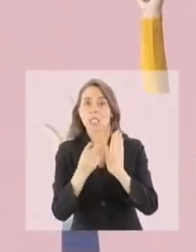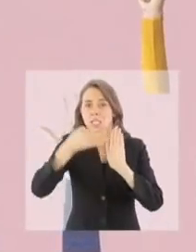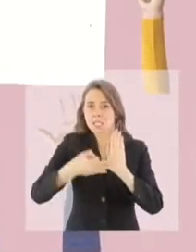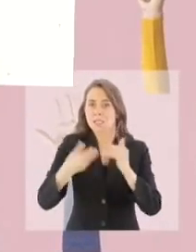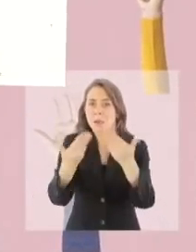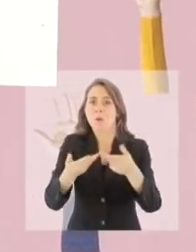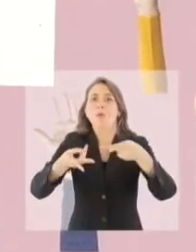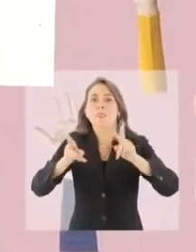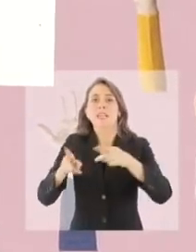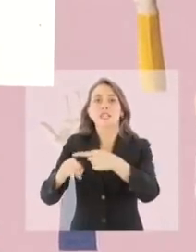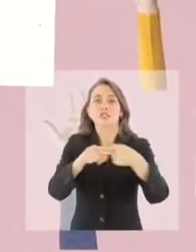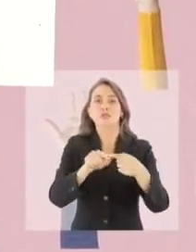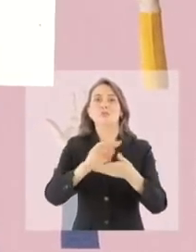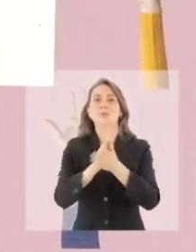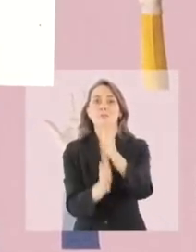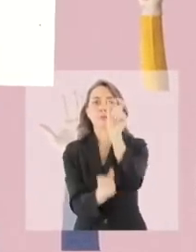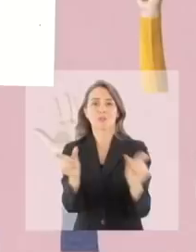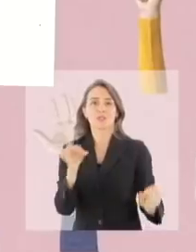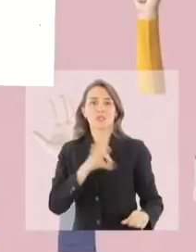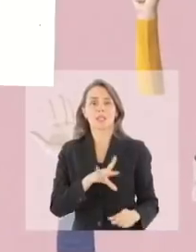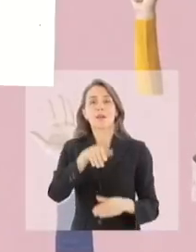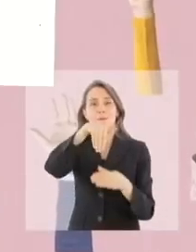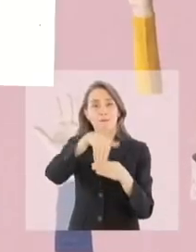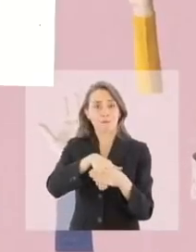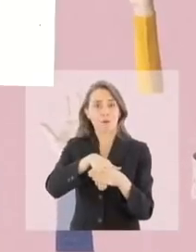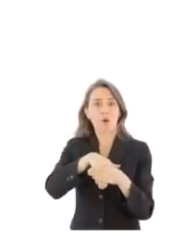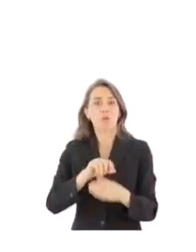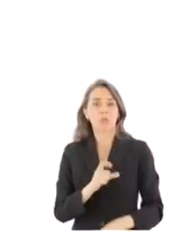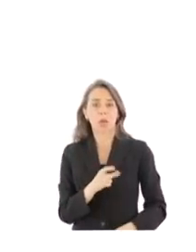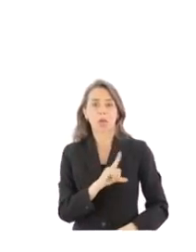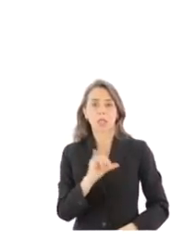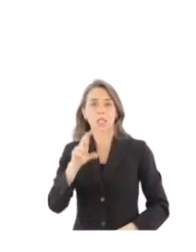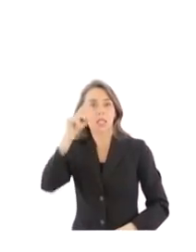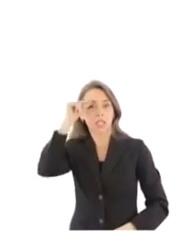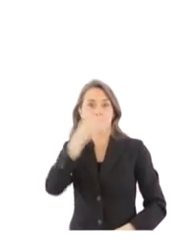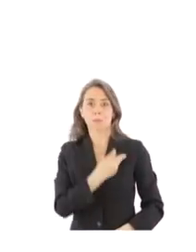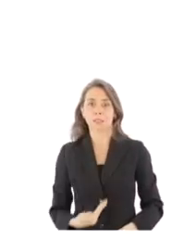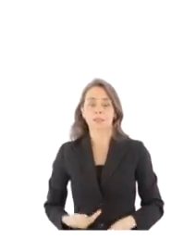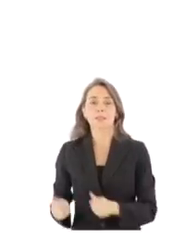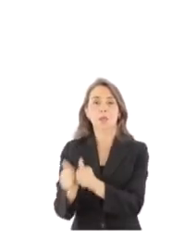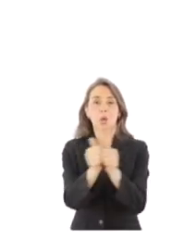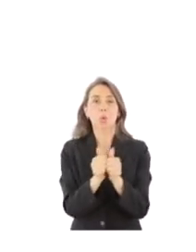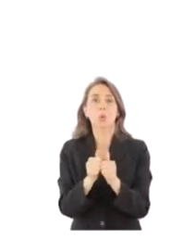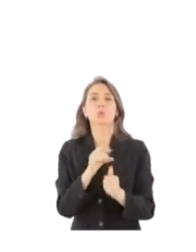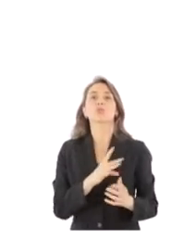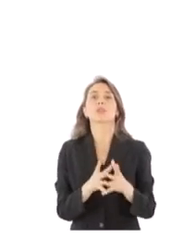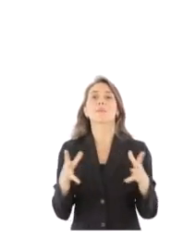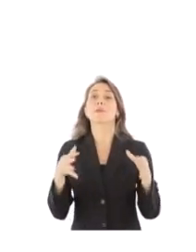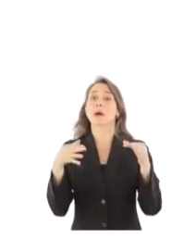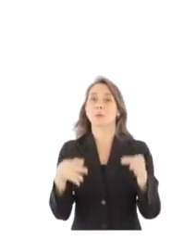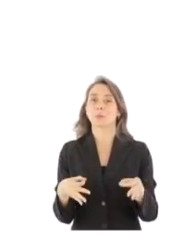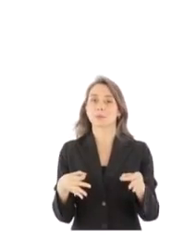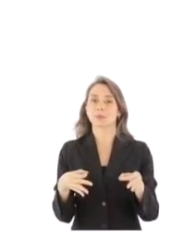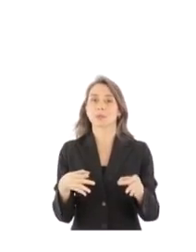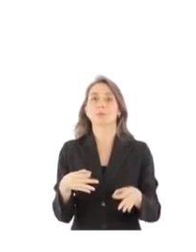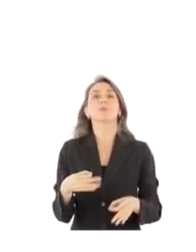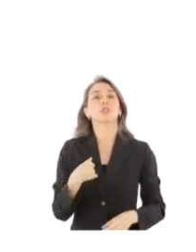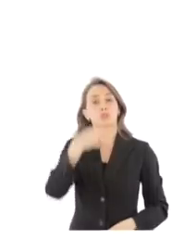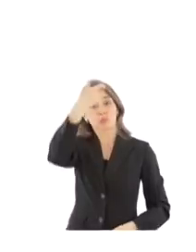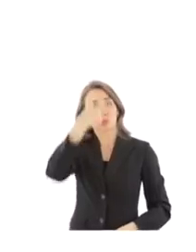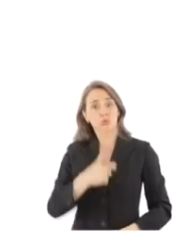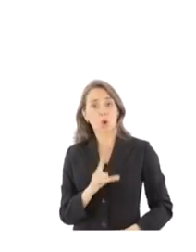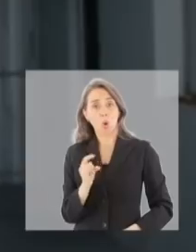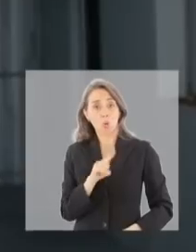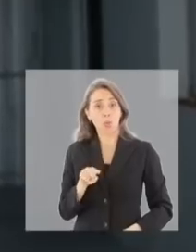con leyes que garanticen derechos sociales a todos los chilenos. Vota por Guille, presidente. Juntos por un Chile